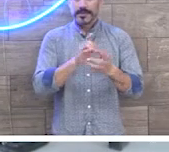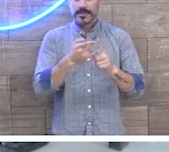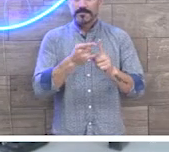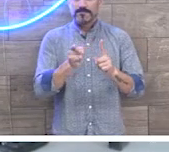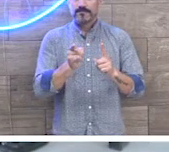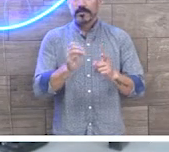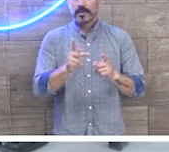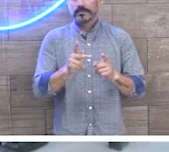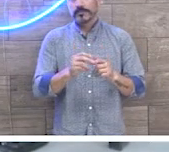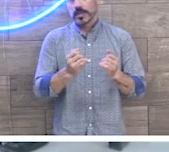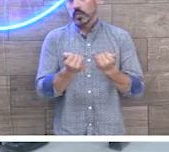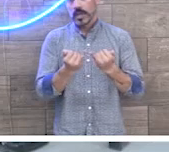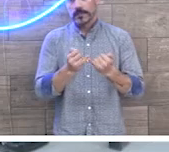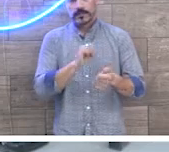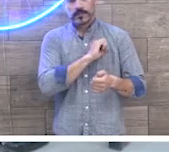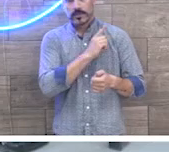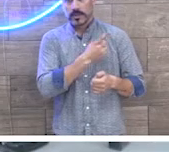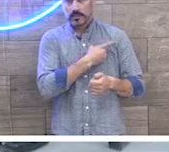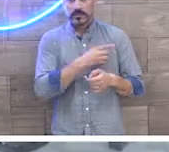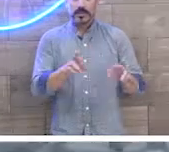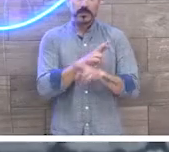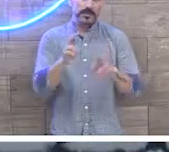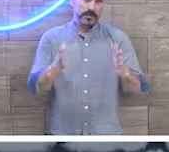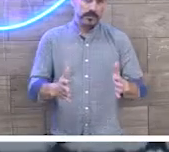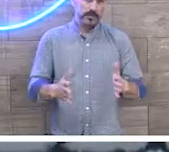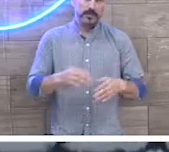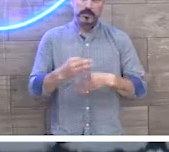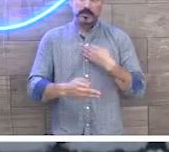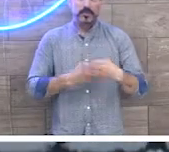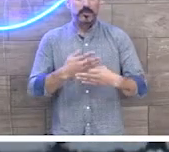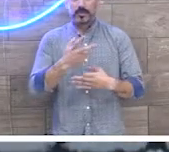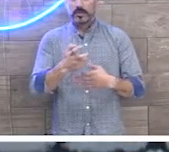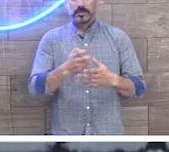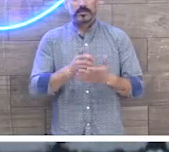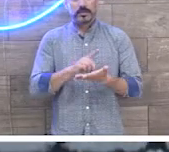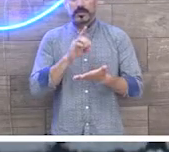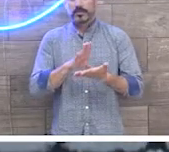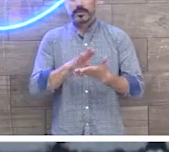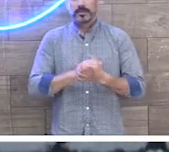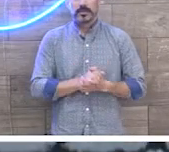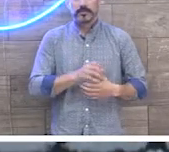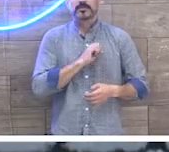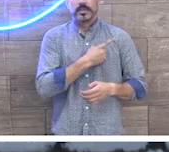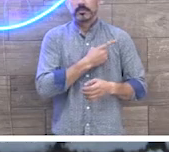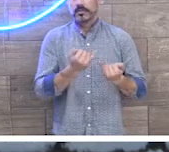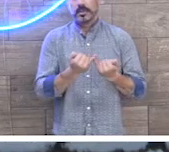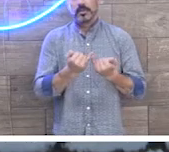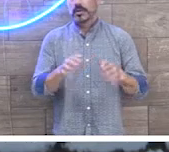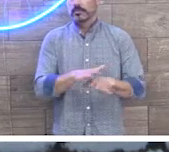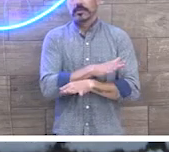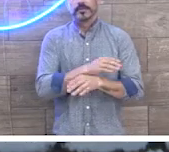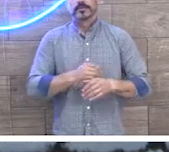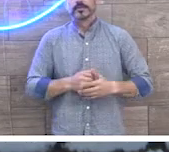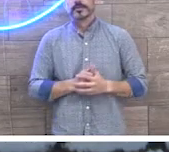de rehabilitación y de percepción de la discapacidad desde la salud también ha ido cambiando,